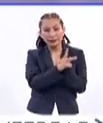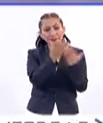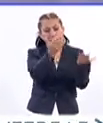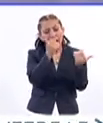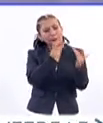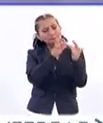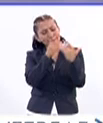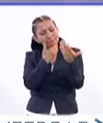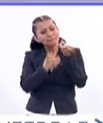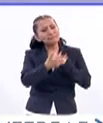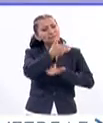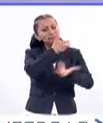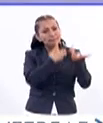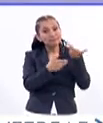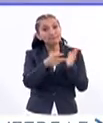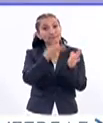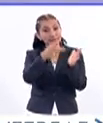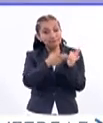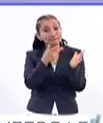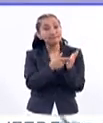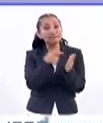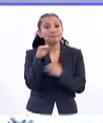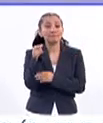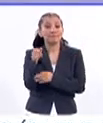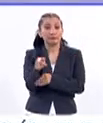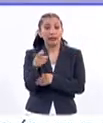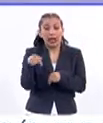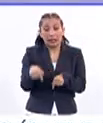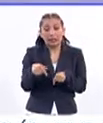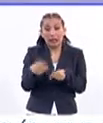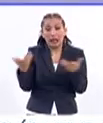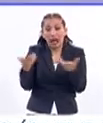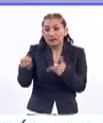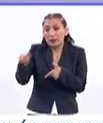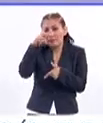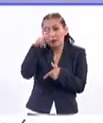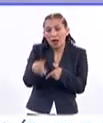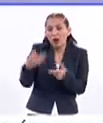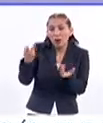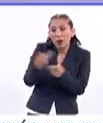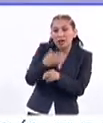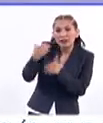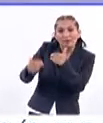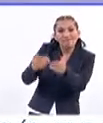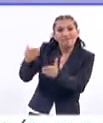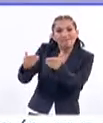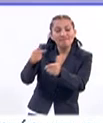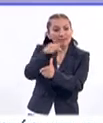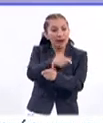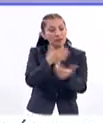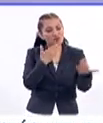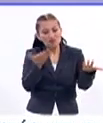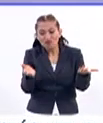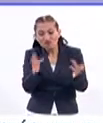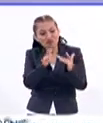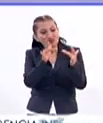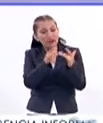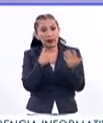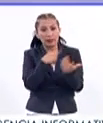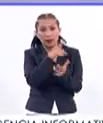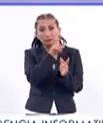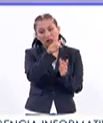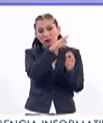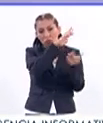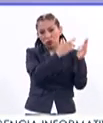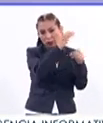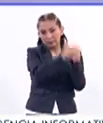a comunicarse y a estar en diálogo constante con lo que aquí se estaba generando, con todo lo que se estaba gestionando después del periodo